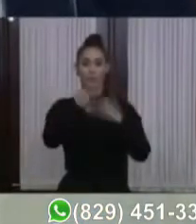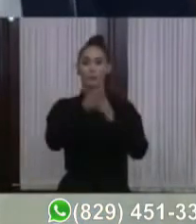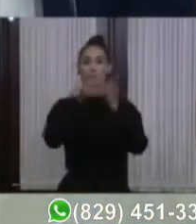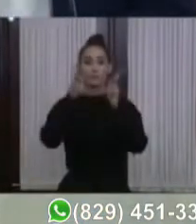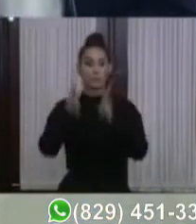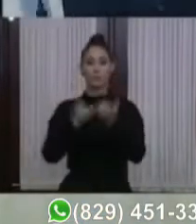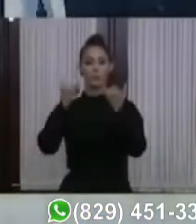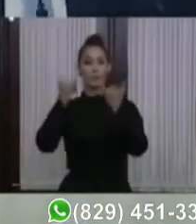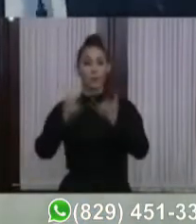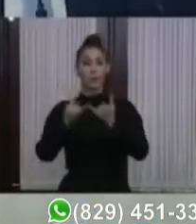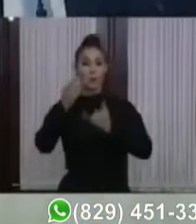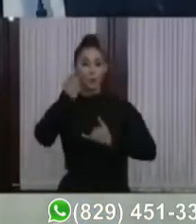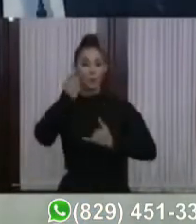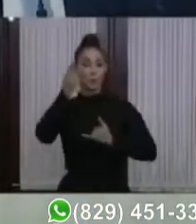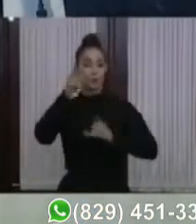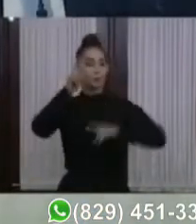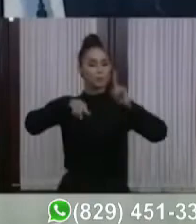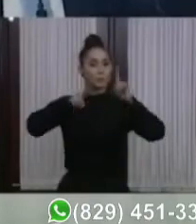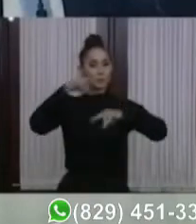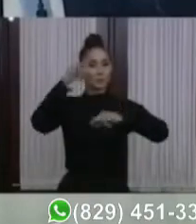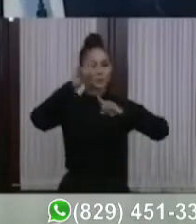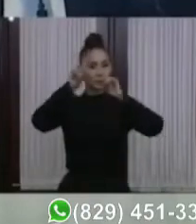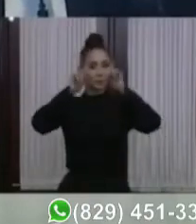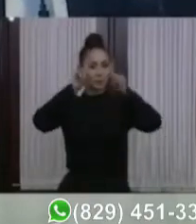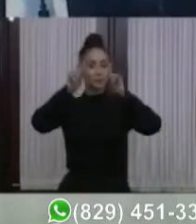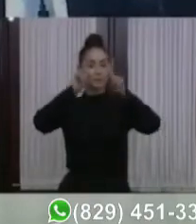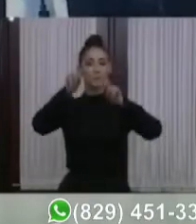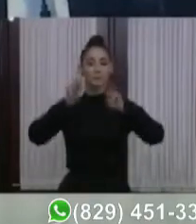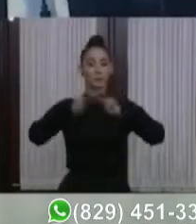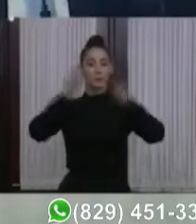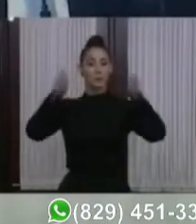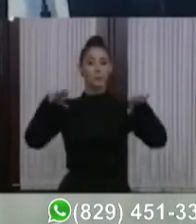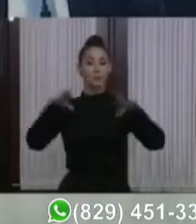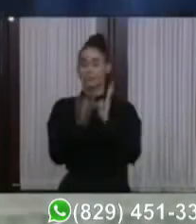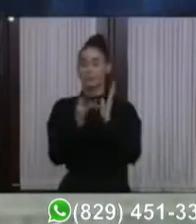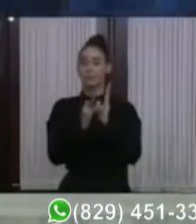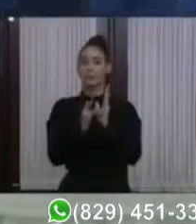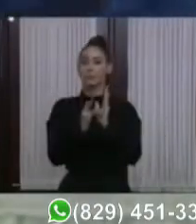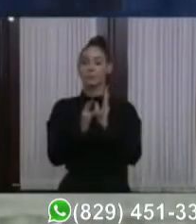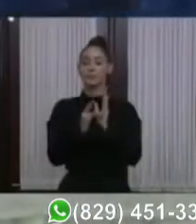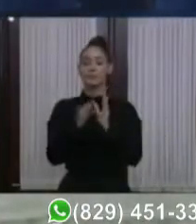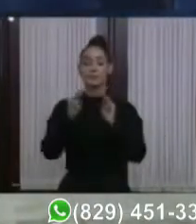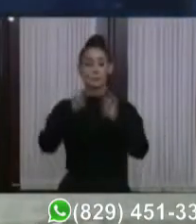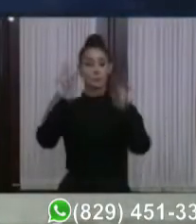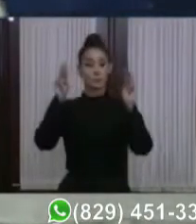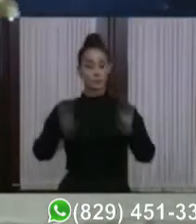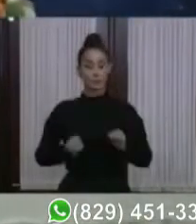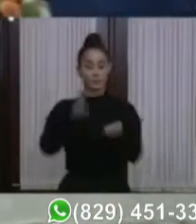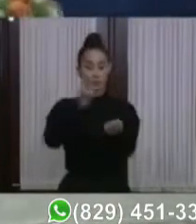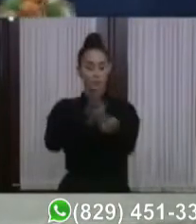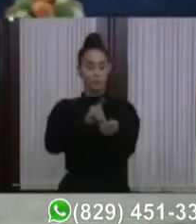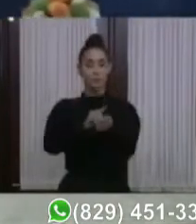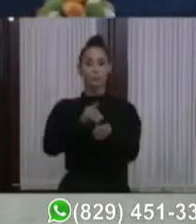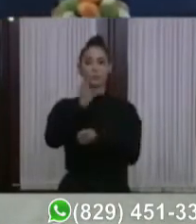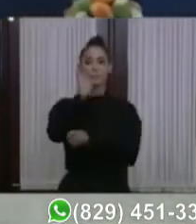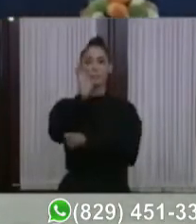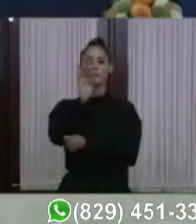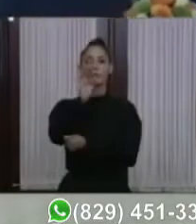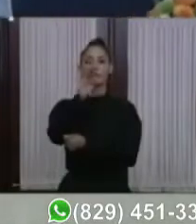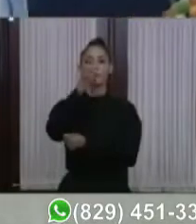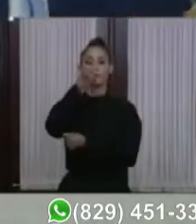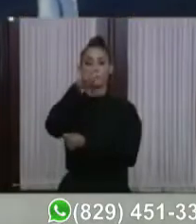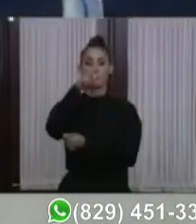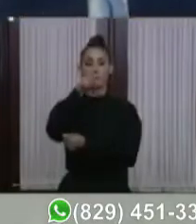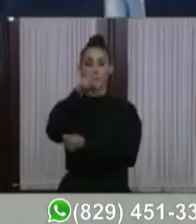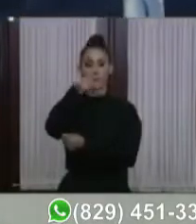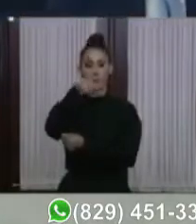la inversión en educación para iniciar el año escolar y precisamente el año escolar el ministro de